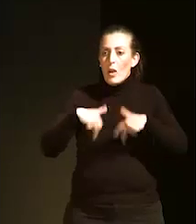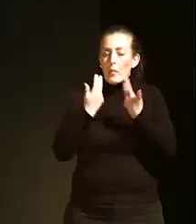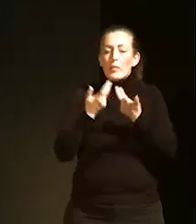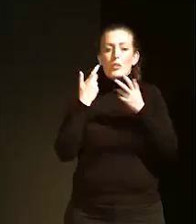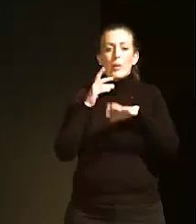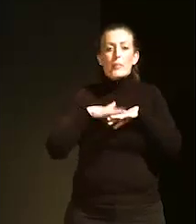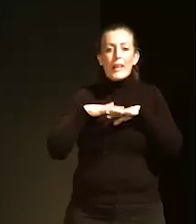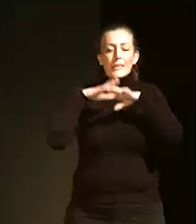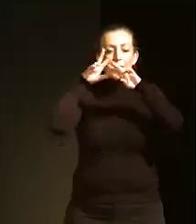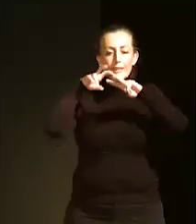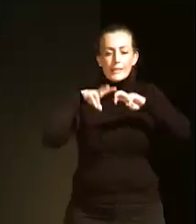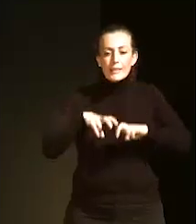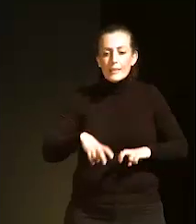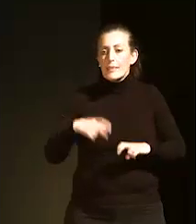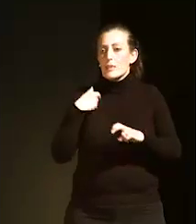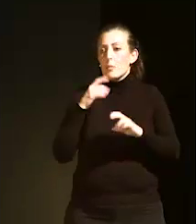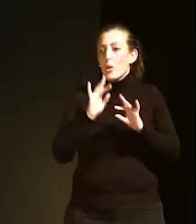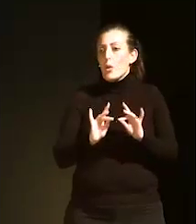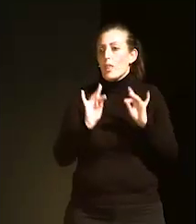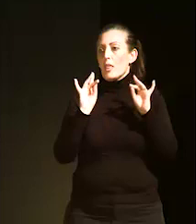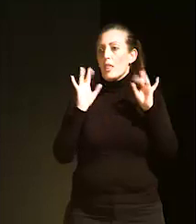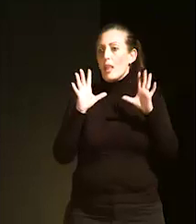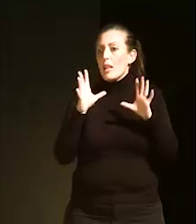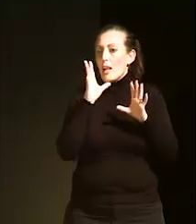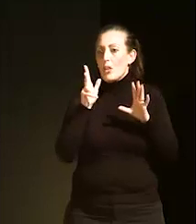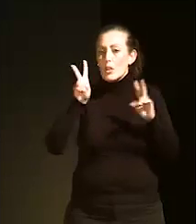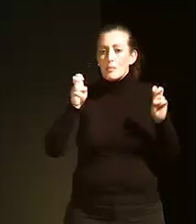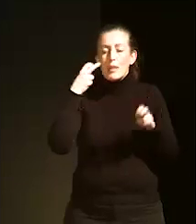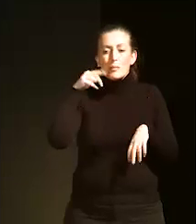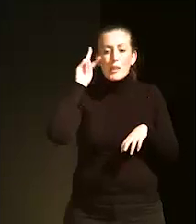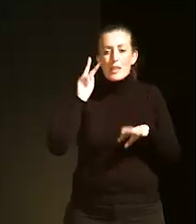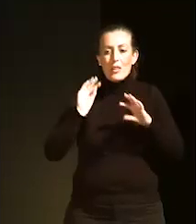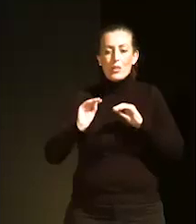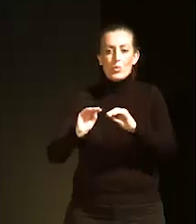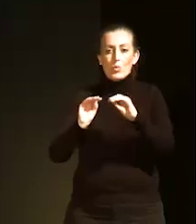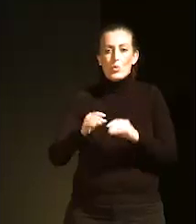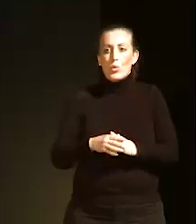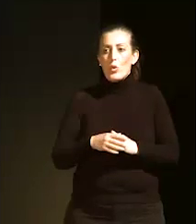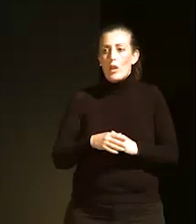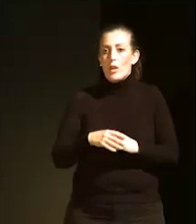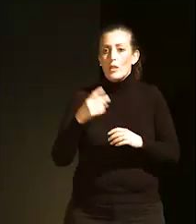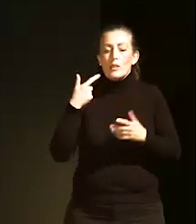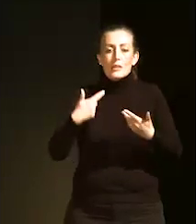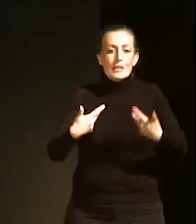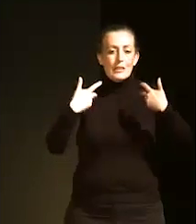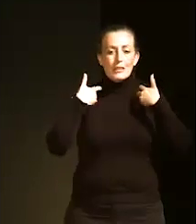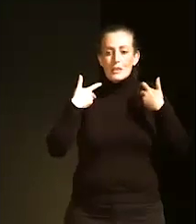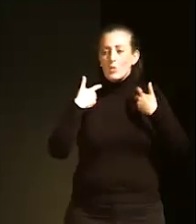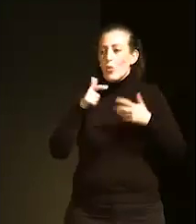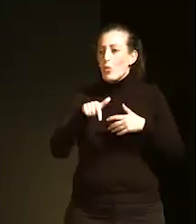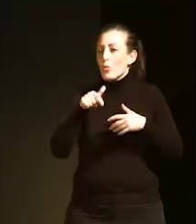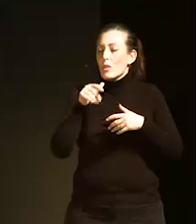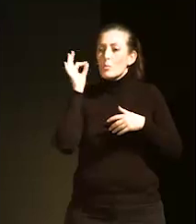indagación de algo tan delicado vivido por ellas ellas quisieron develar las situaciones que sufren las mujeres